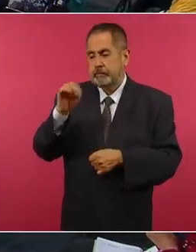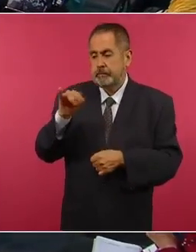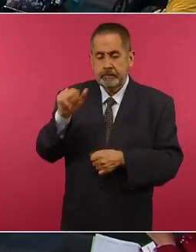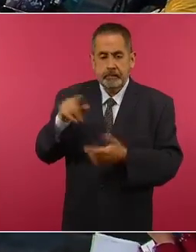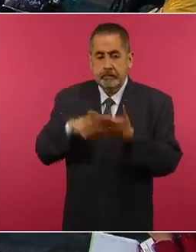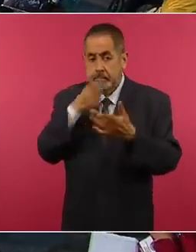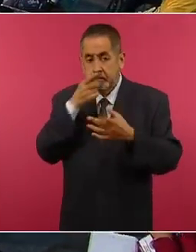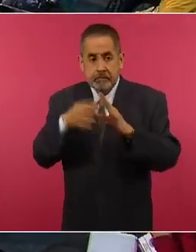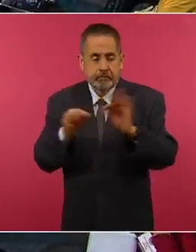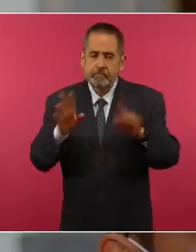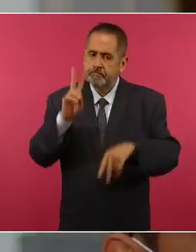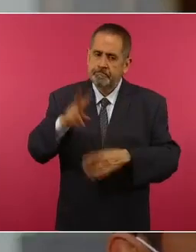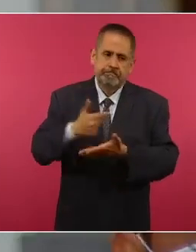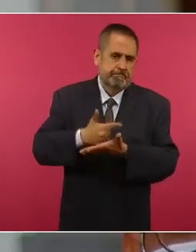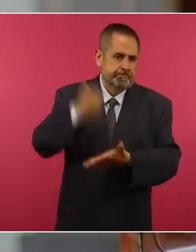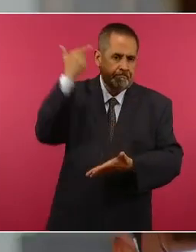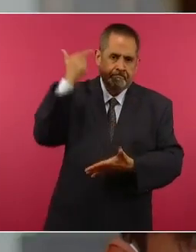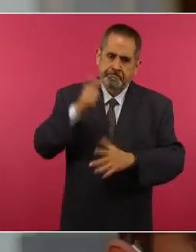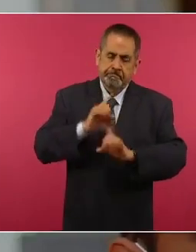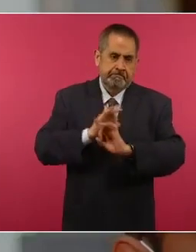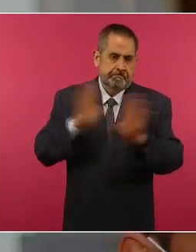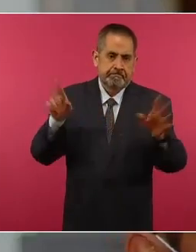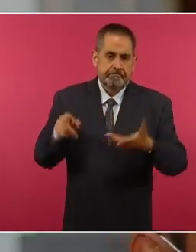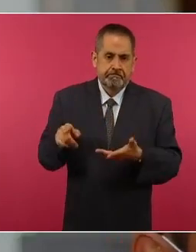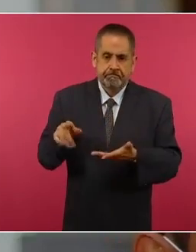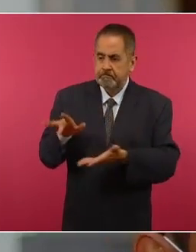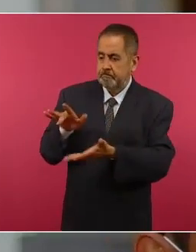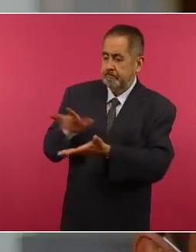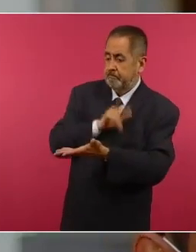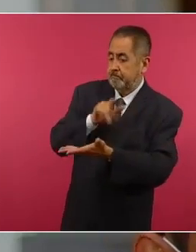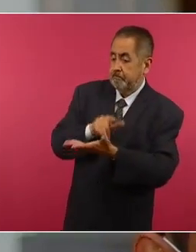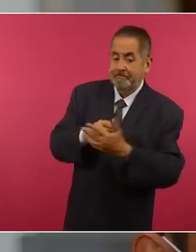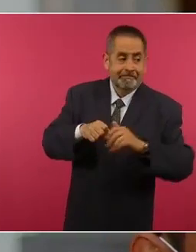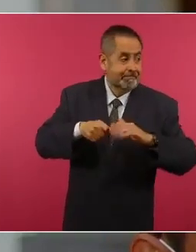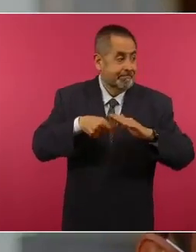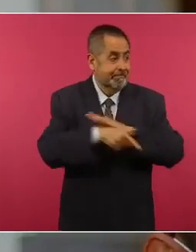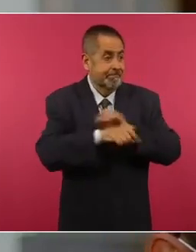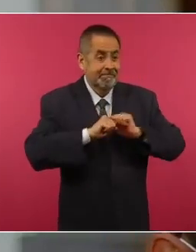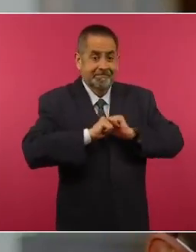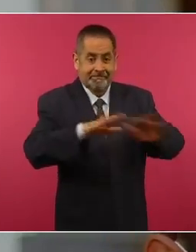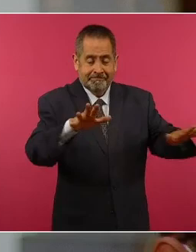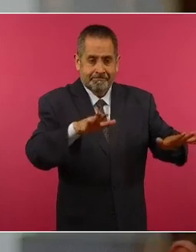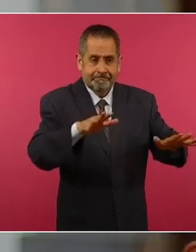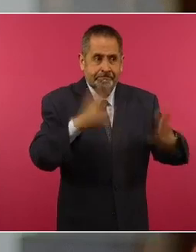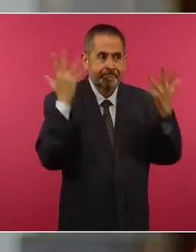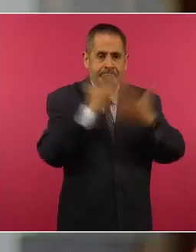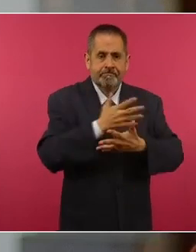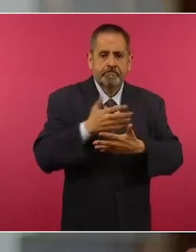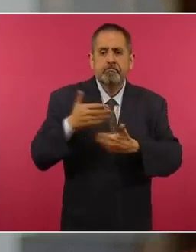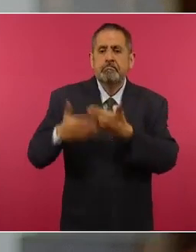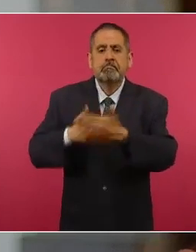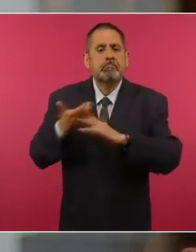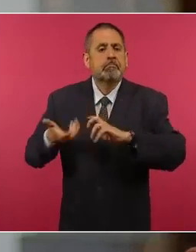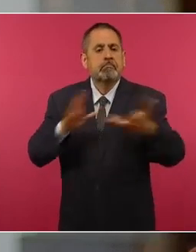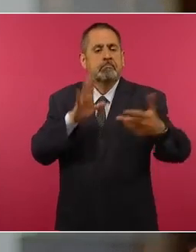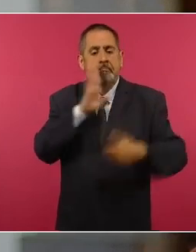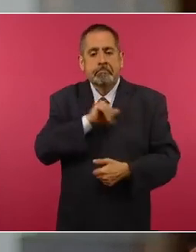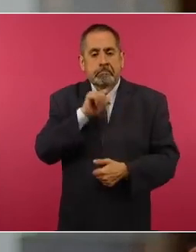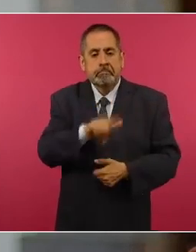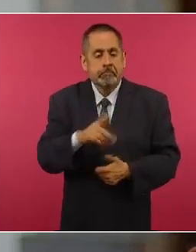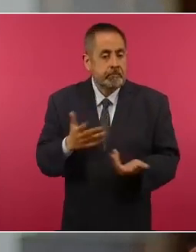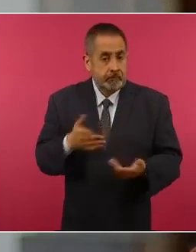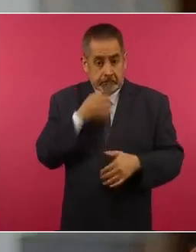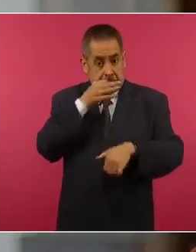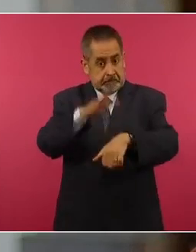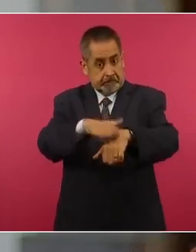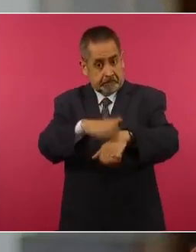conocer que era algo muy grave y muy delicado y que podría tener un impacto en el proceso. Entonces, preguntarle si ya le